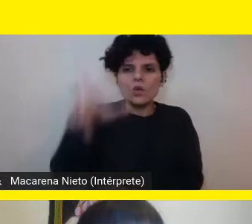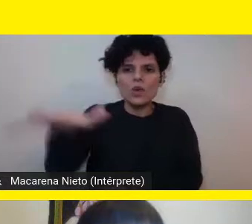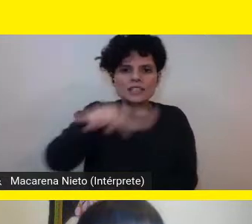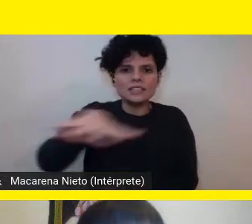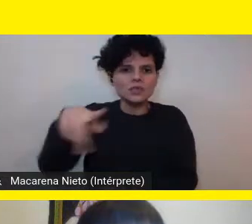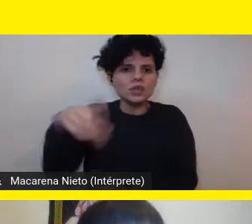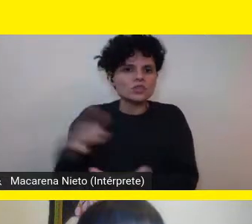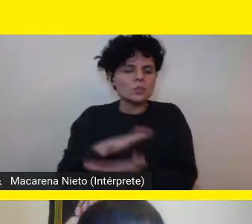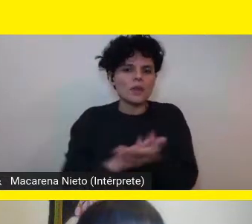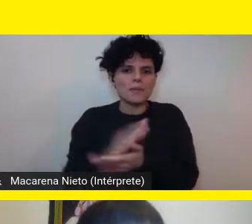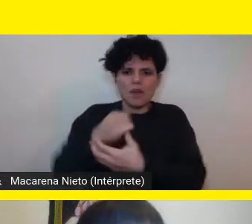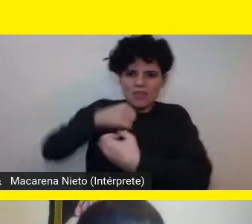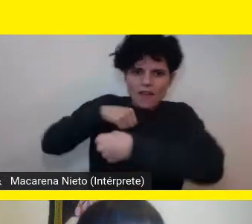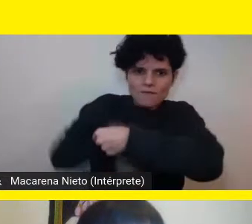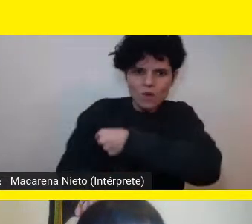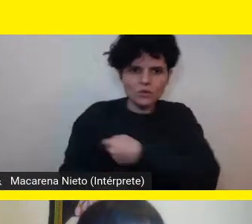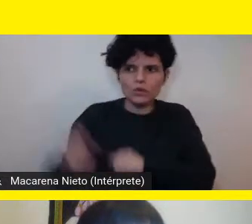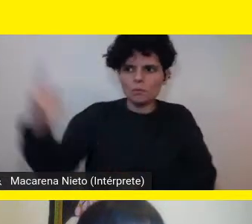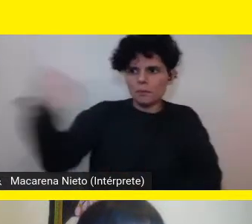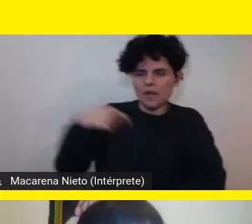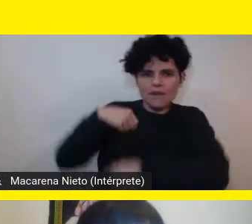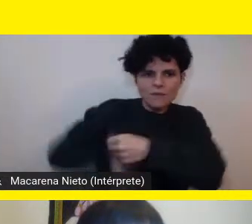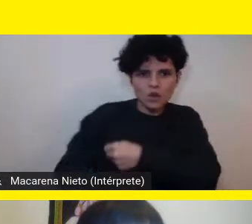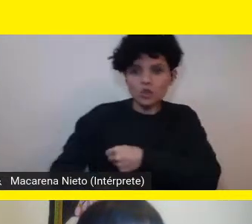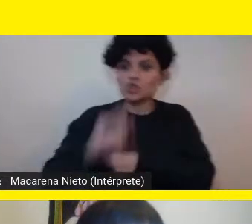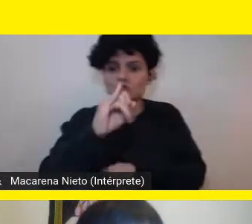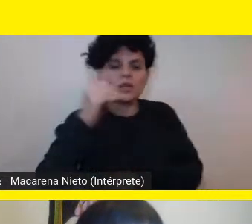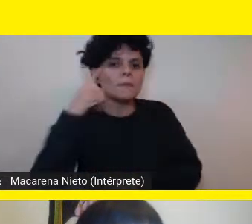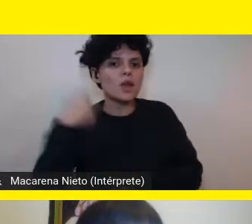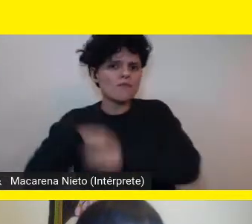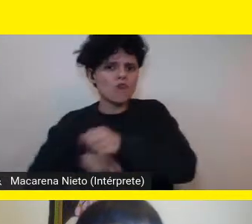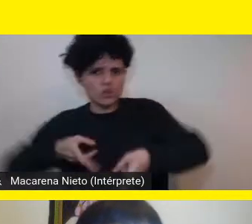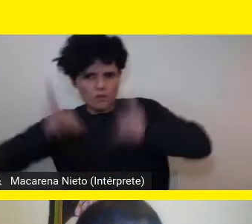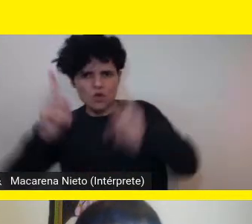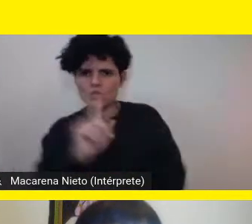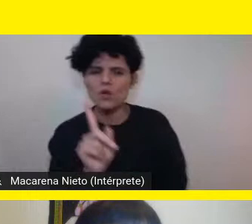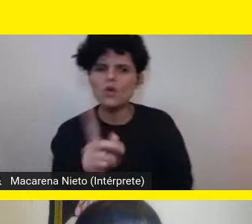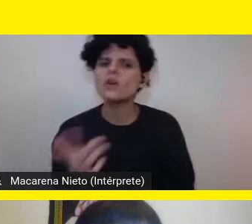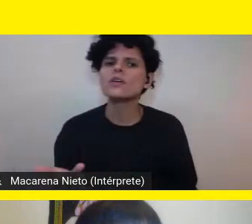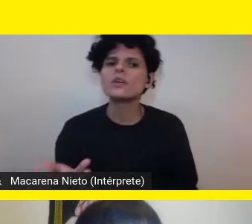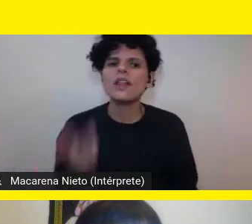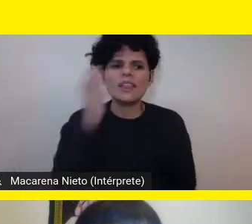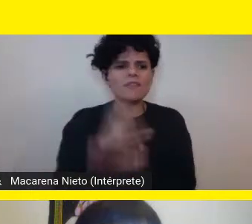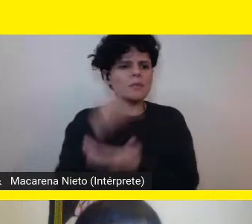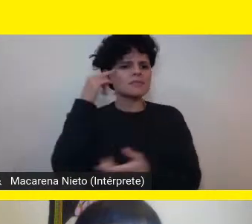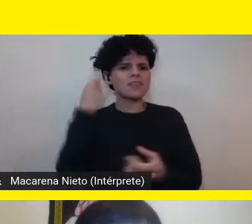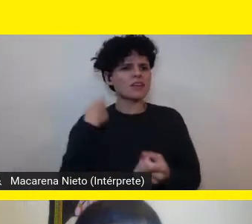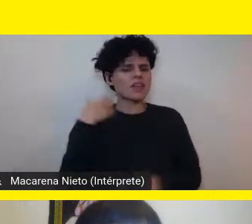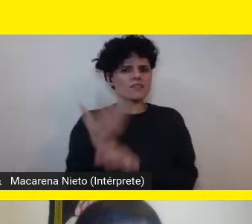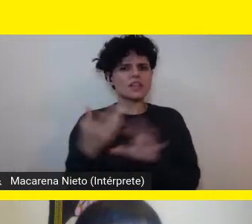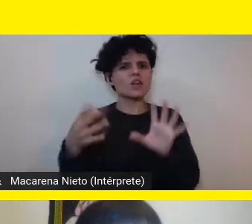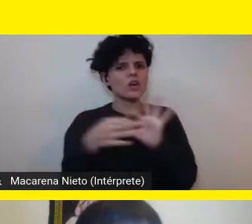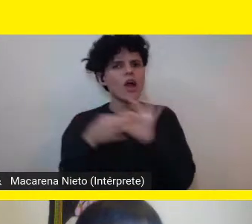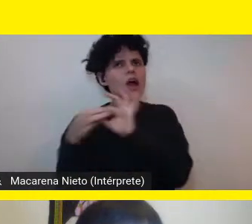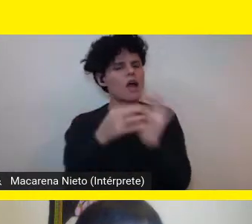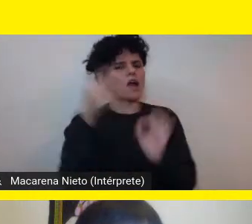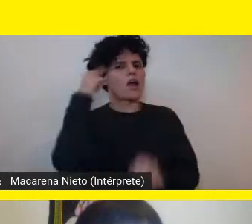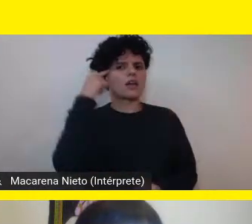Debemos aspirar a actuar con coherencia en todo ámbito de cosas. Inmoral, evidentemente, que es un aspecto sustantivo en nuestro desempeño en la vida cotidiana.